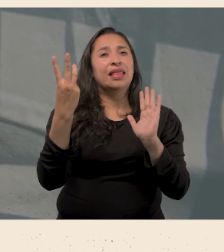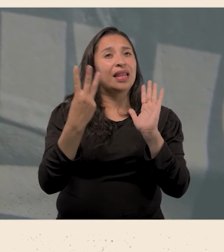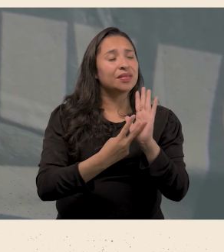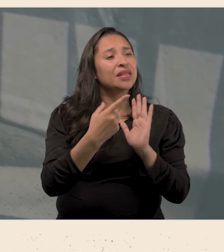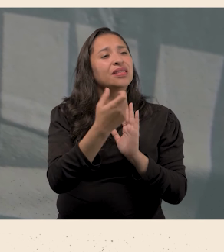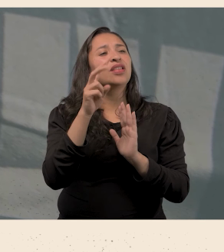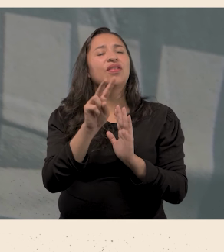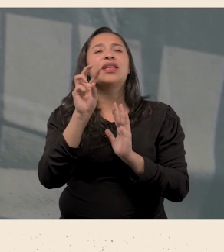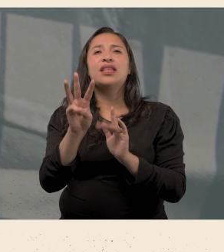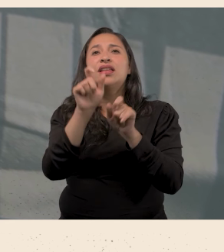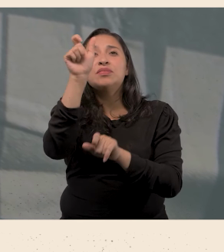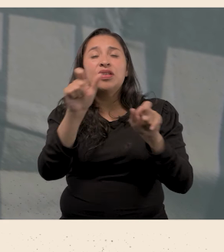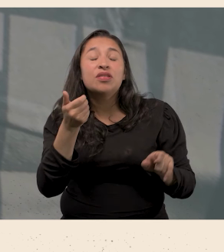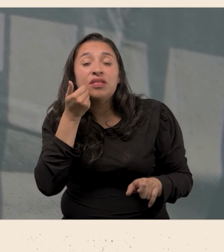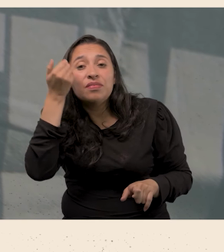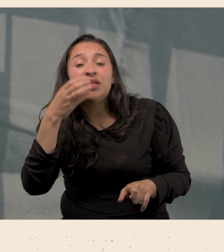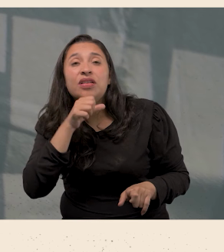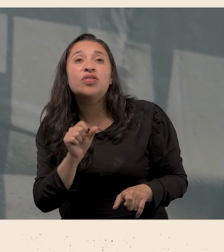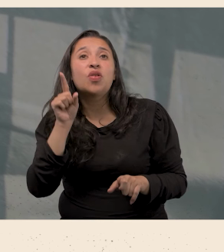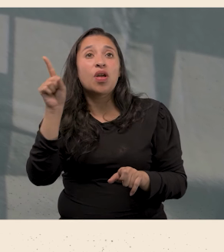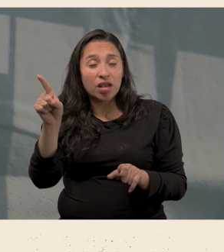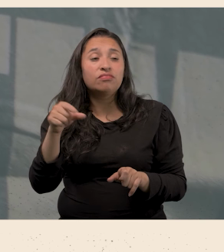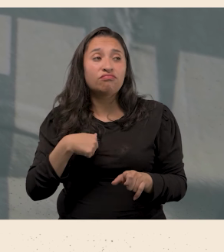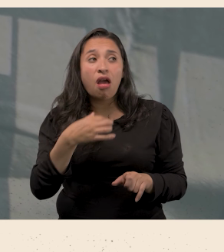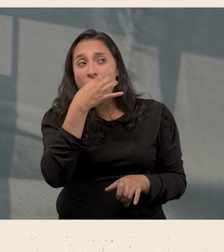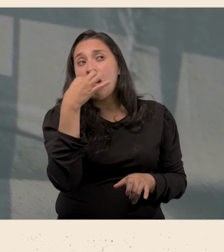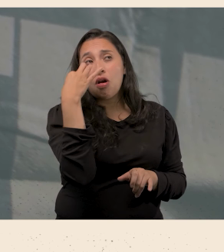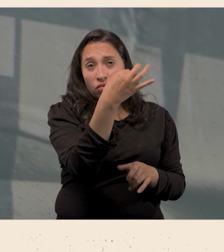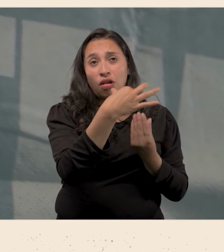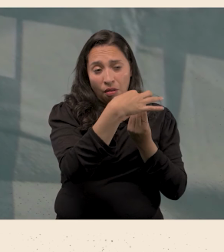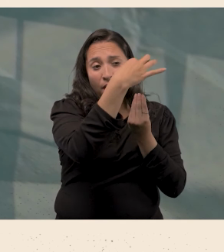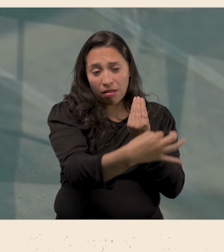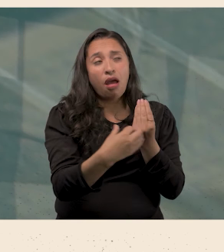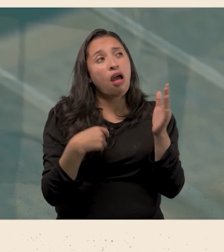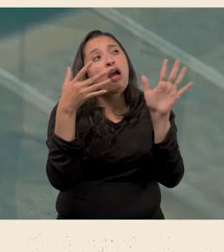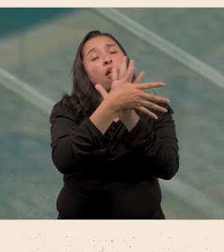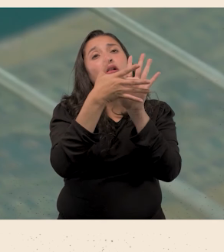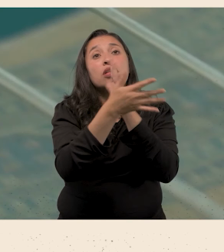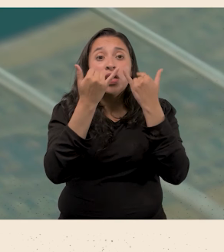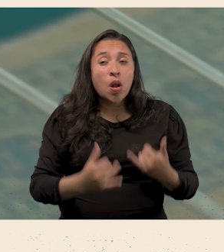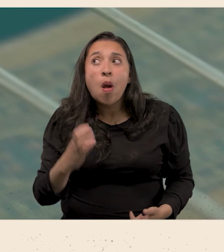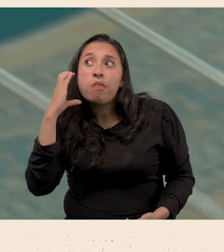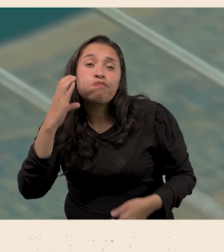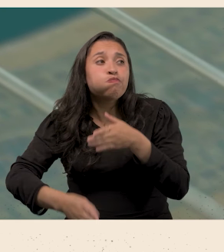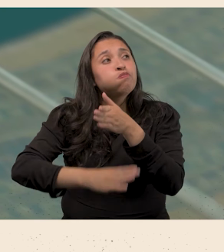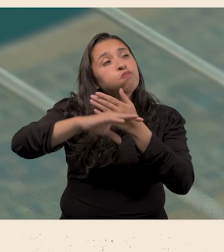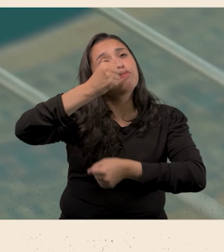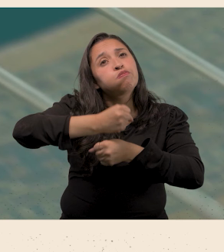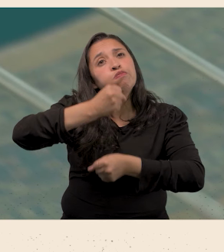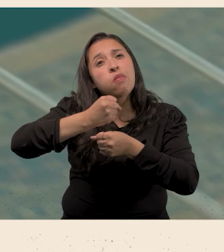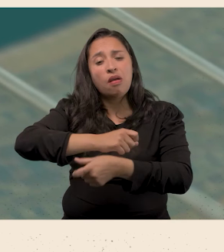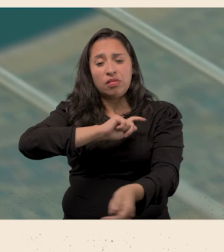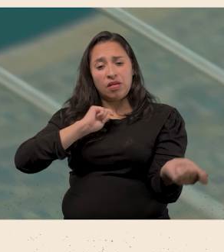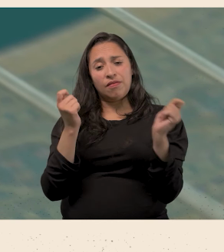de 3.123 personas mayores que contaron su verdad a la Comisión, que siguen trabajando y aportando a